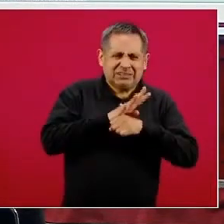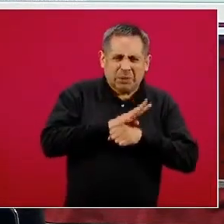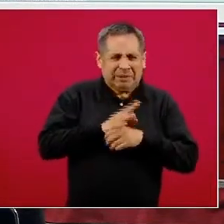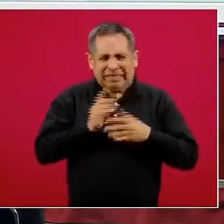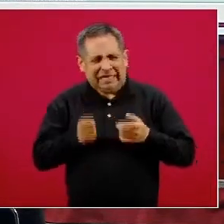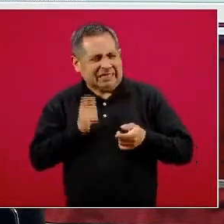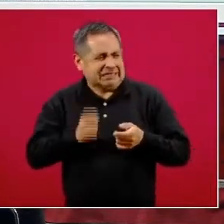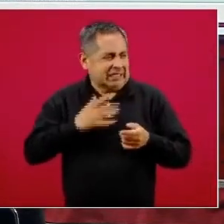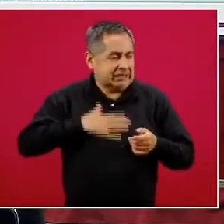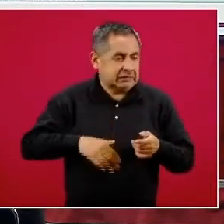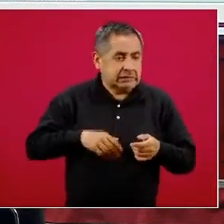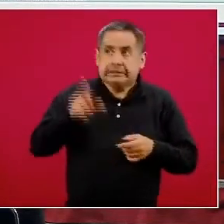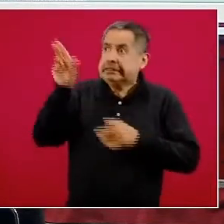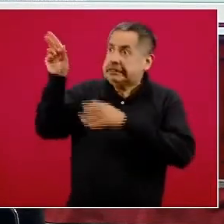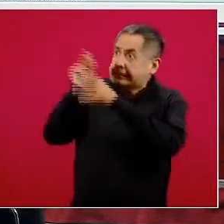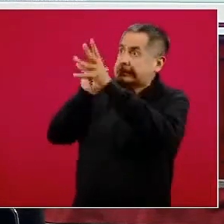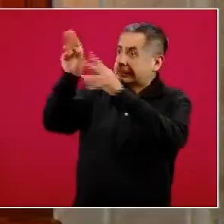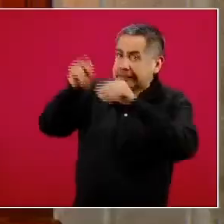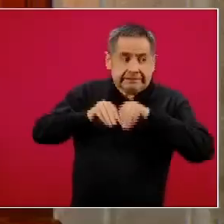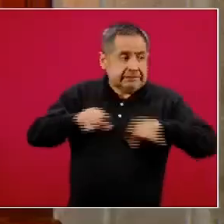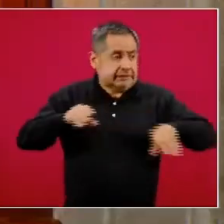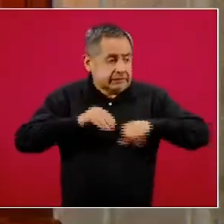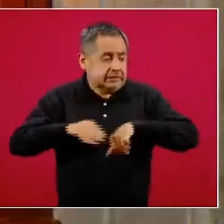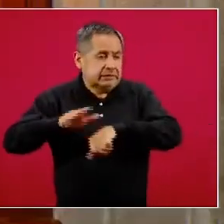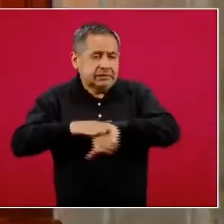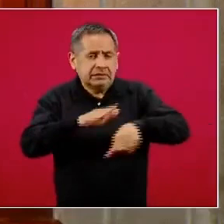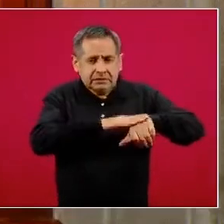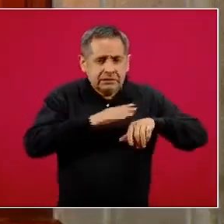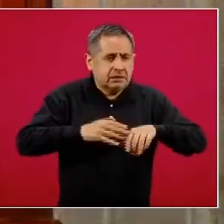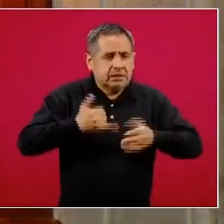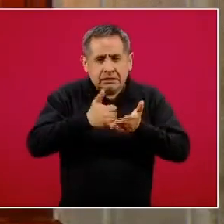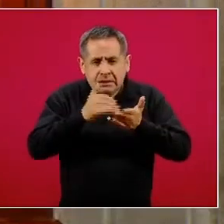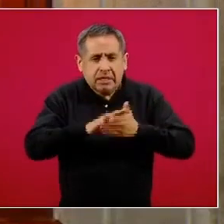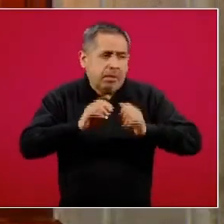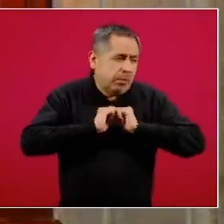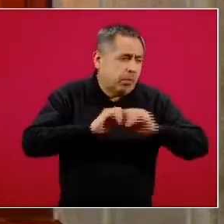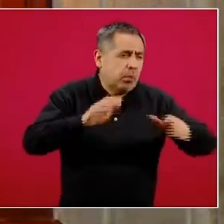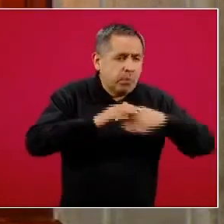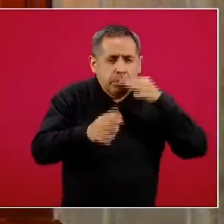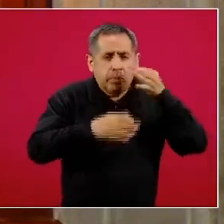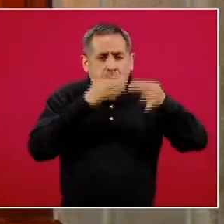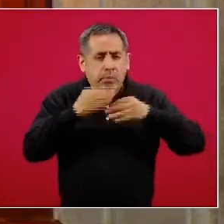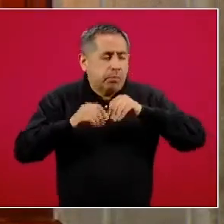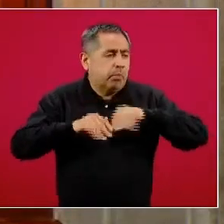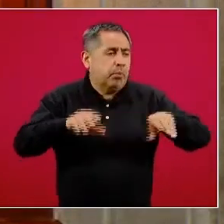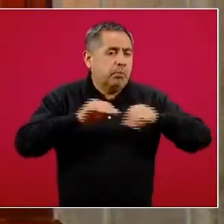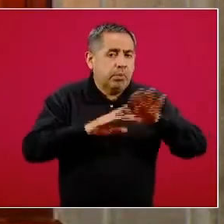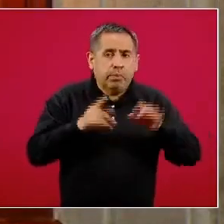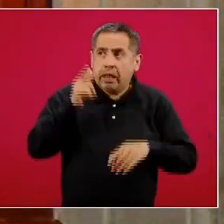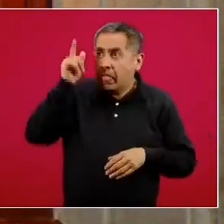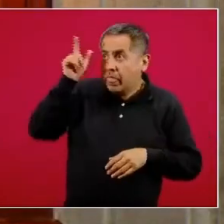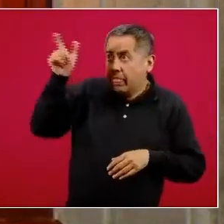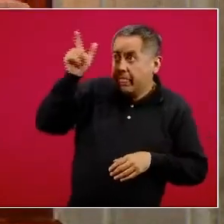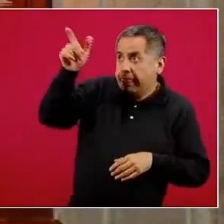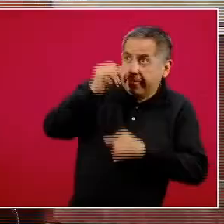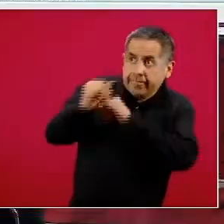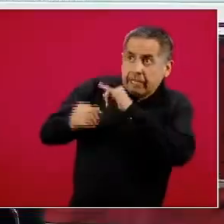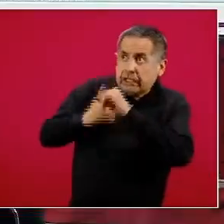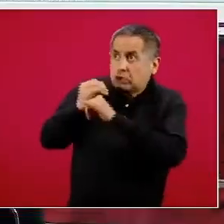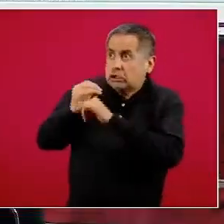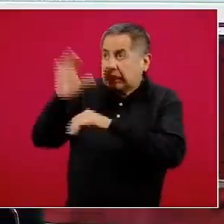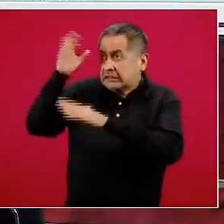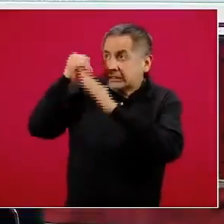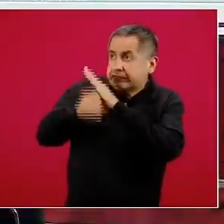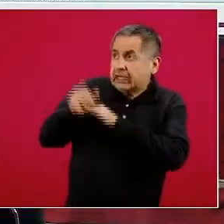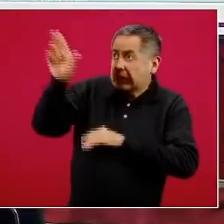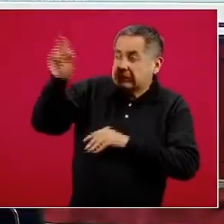pero hemos tratado de dar seguimiento a estas diferentes publicaciones bibliográficas que se van emitiendo a nivel